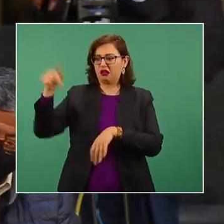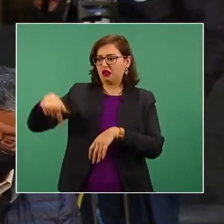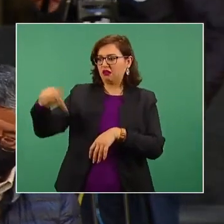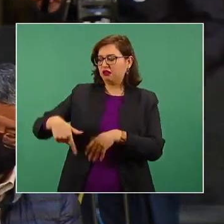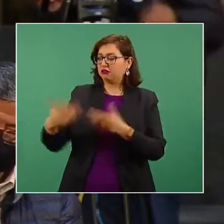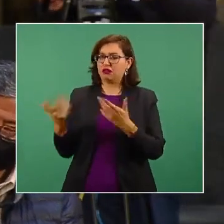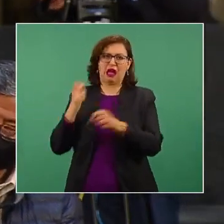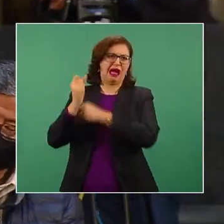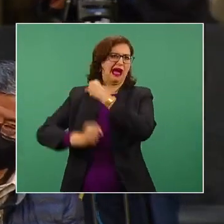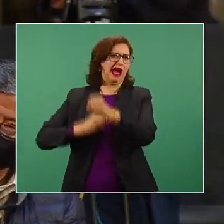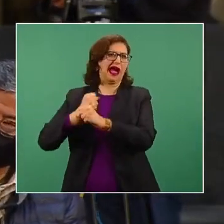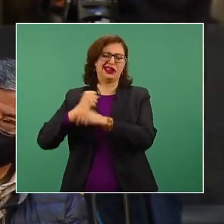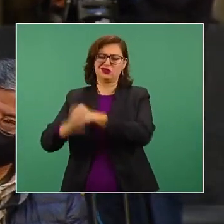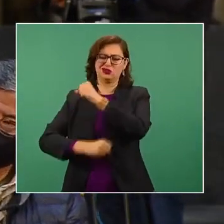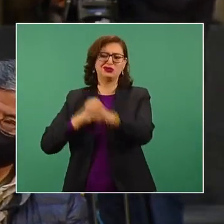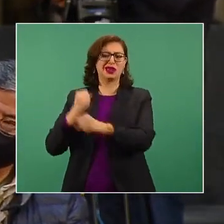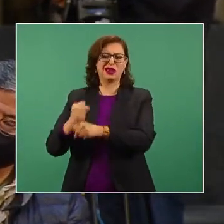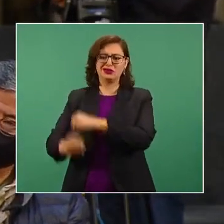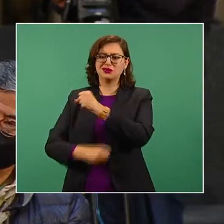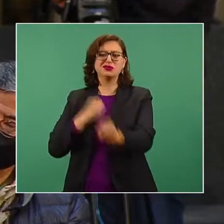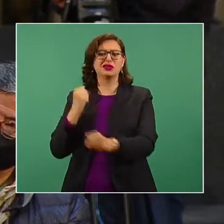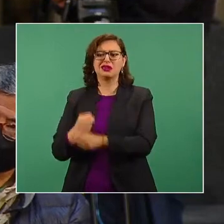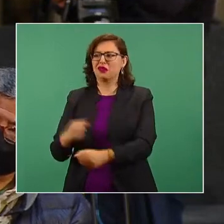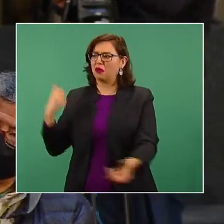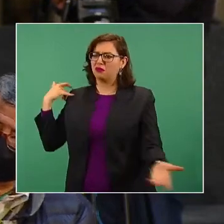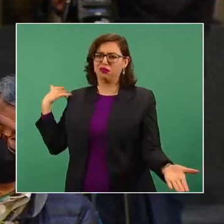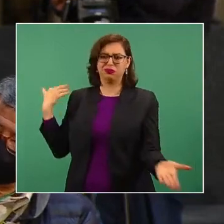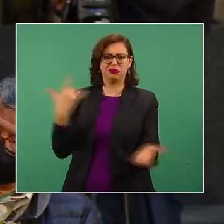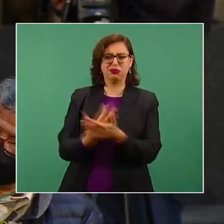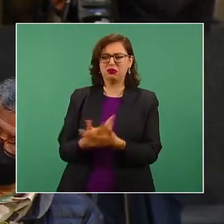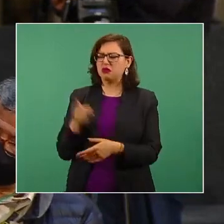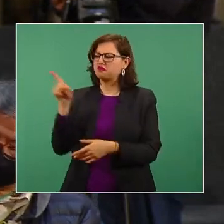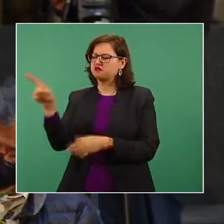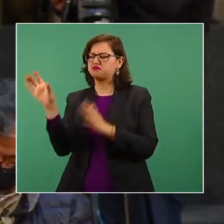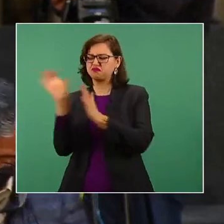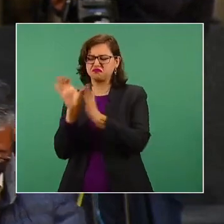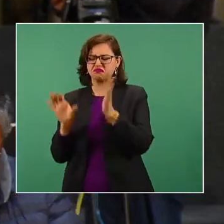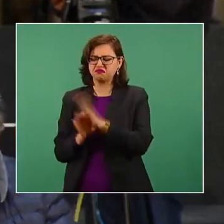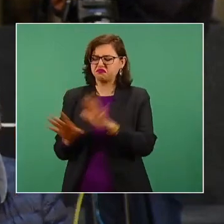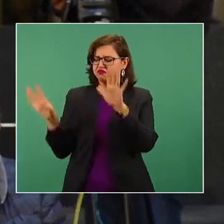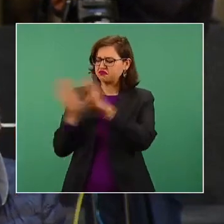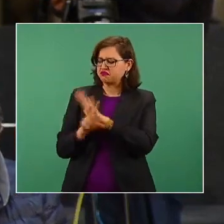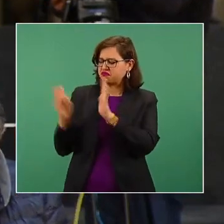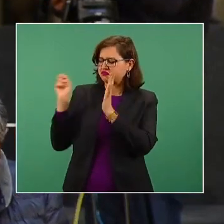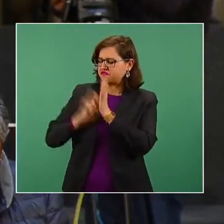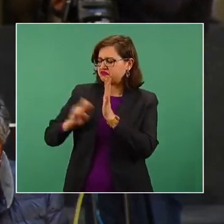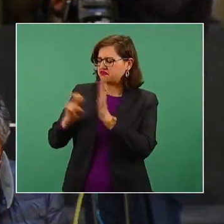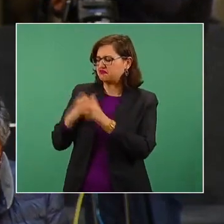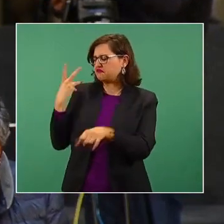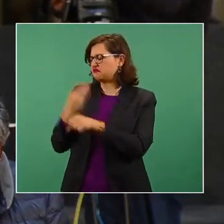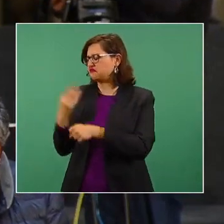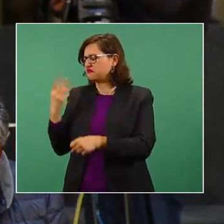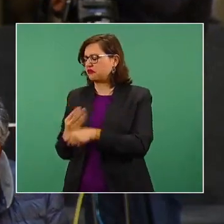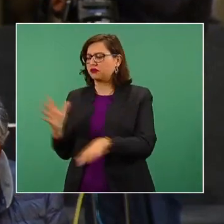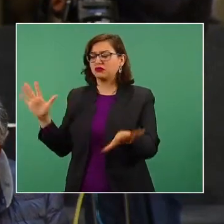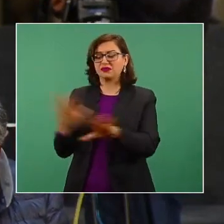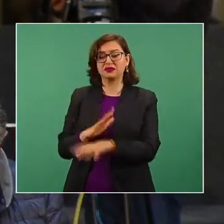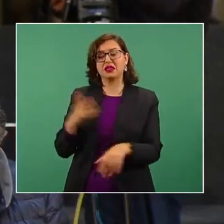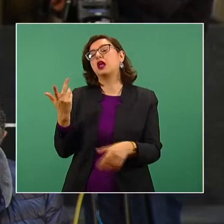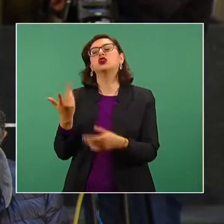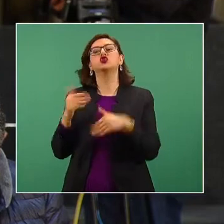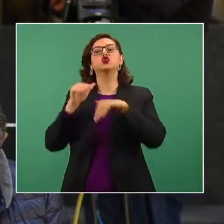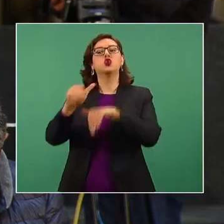que ya se reelijo presidente ahí, por favor, por eso los malos resultados en actividades